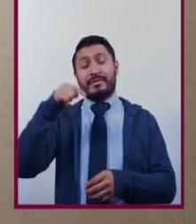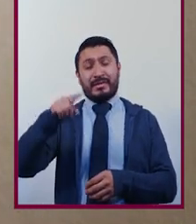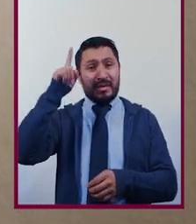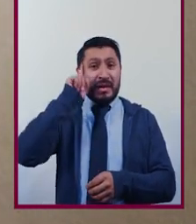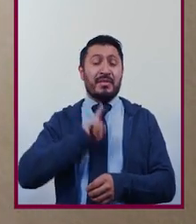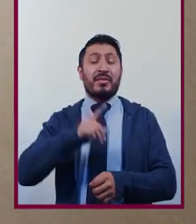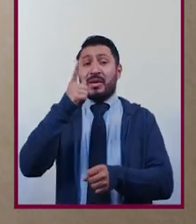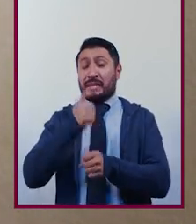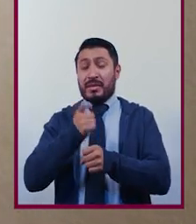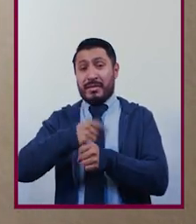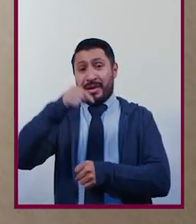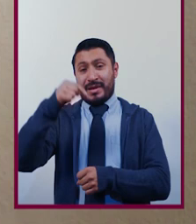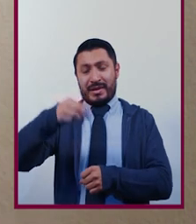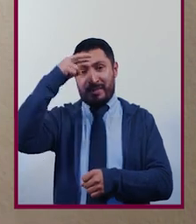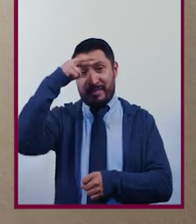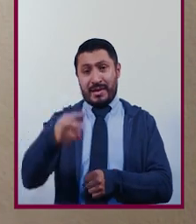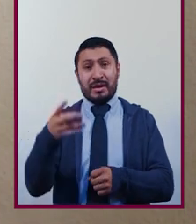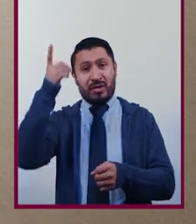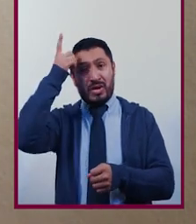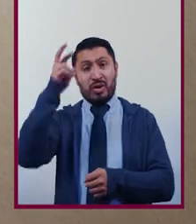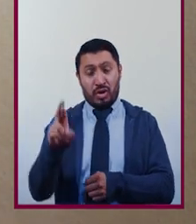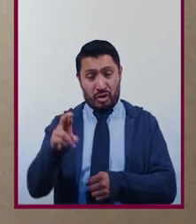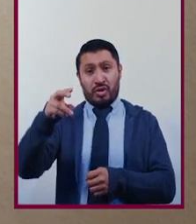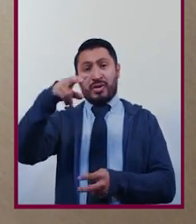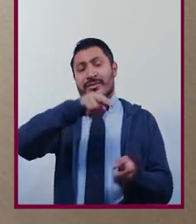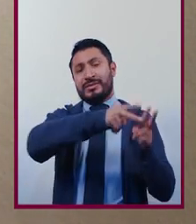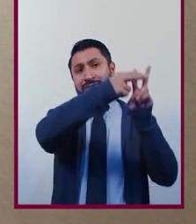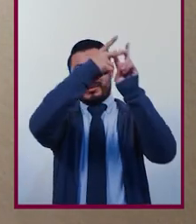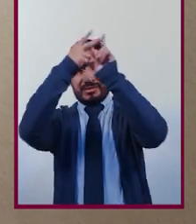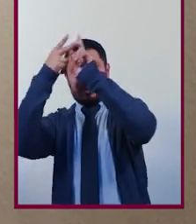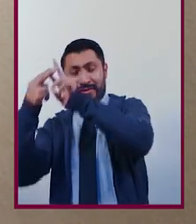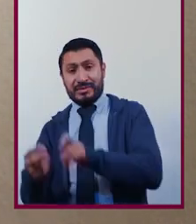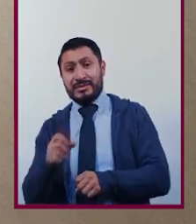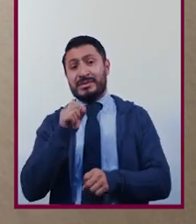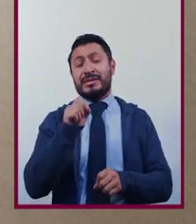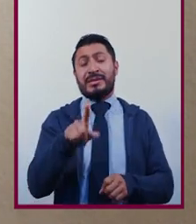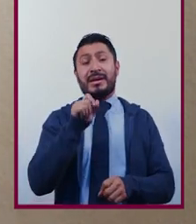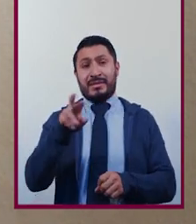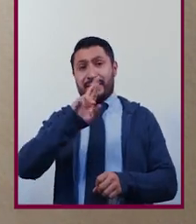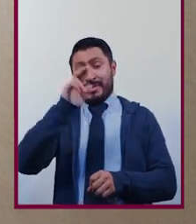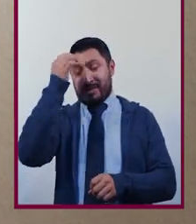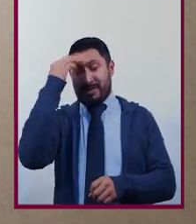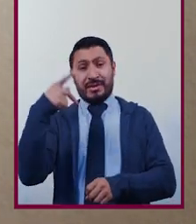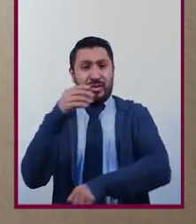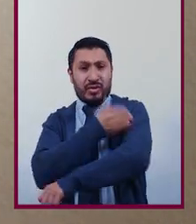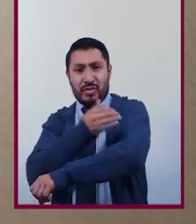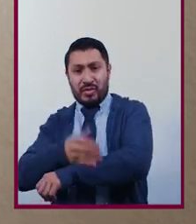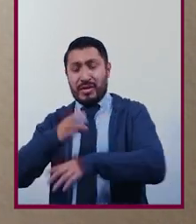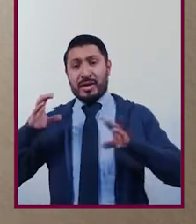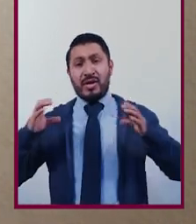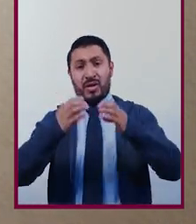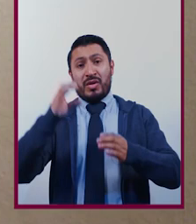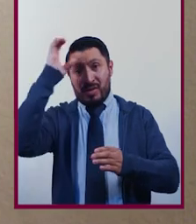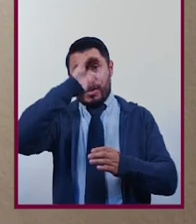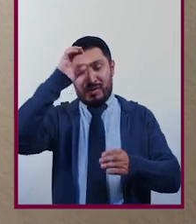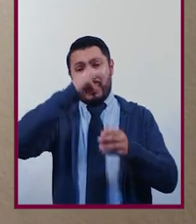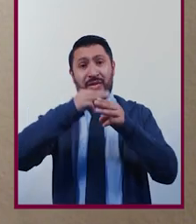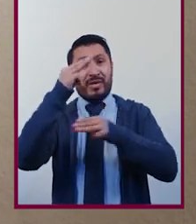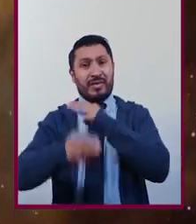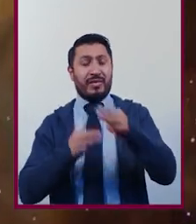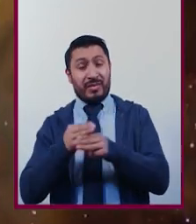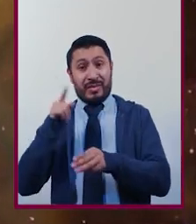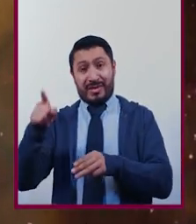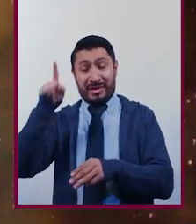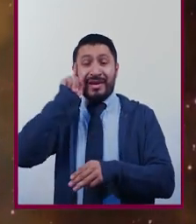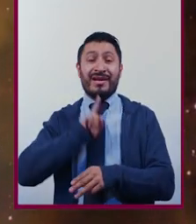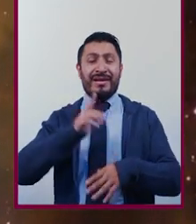México en obtener un doctorado en astronomía, también ampliamente reconocida por sus colegas de la comunidad científica mundial. Ella